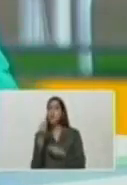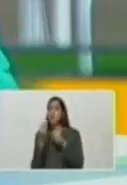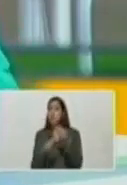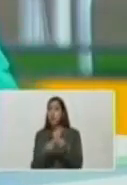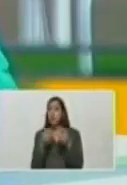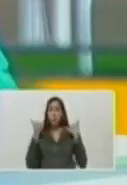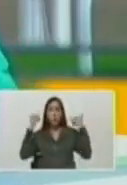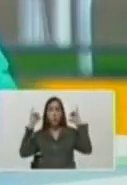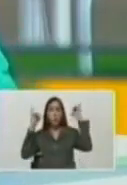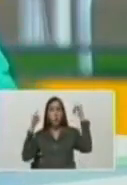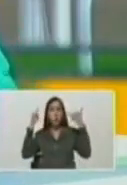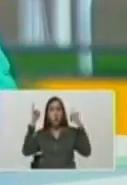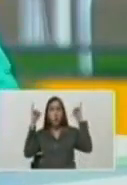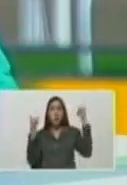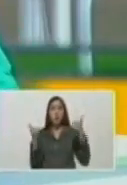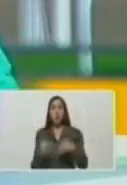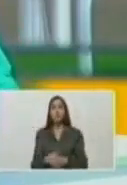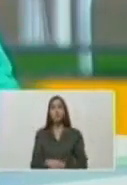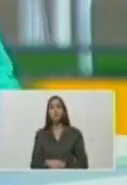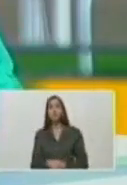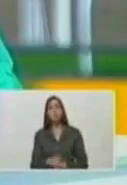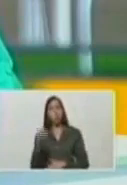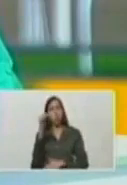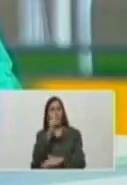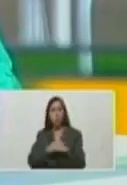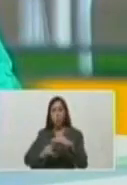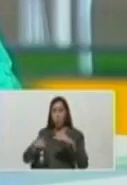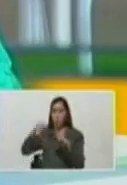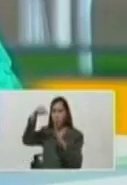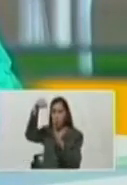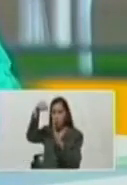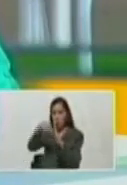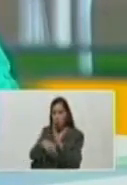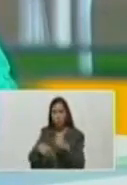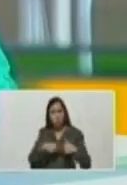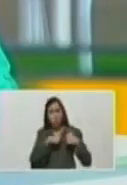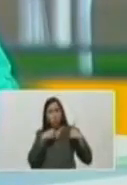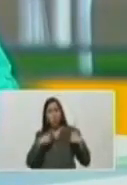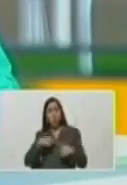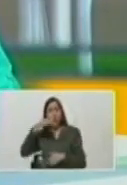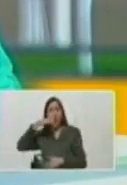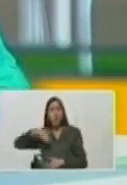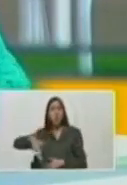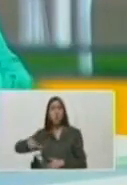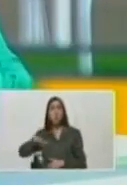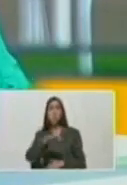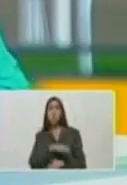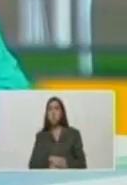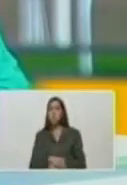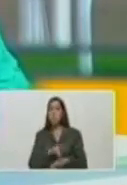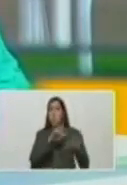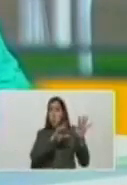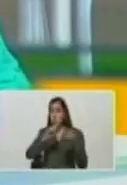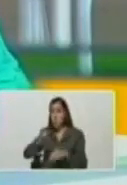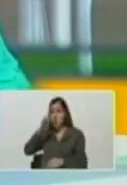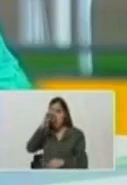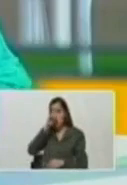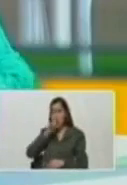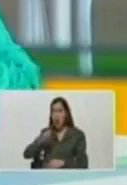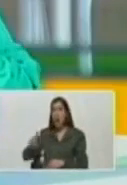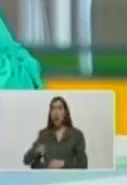celebrado por lo alto y en lo profundo del corazón del pueblo, los 80 años